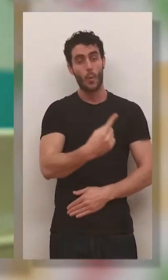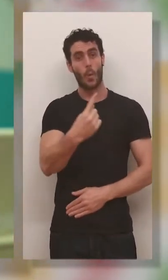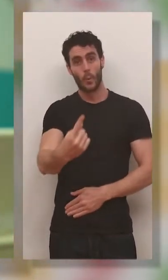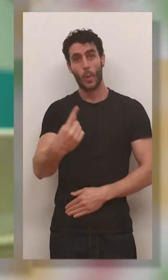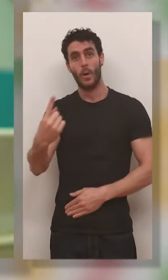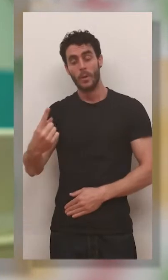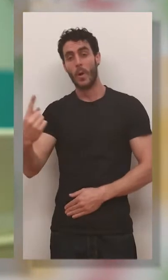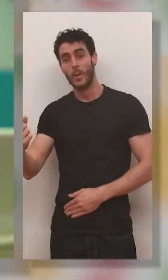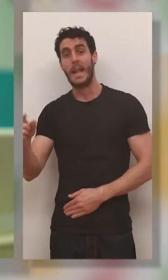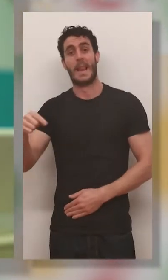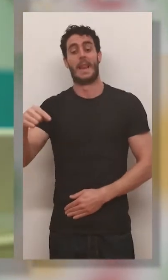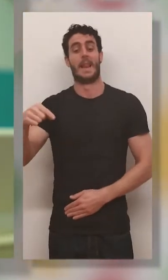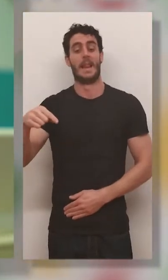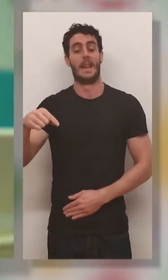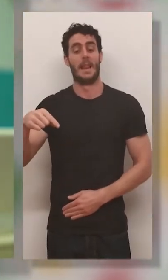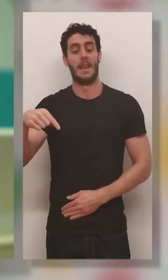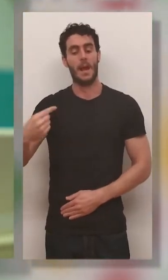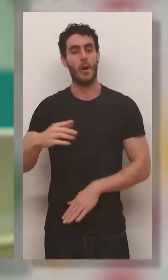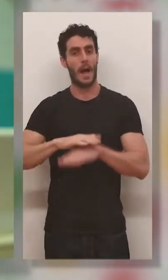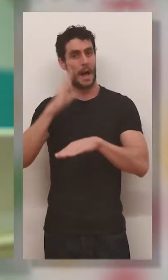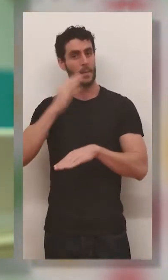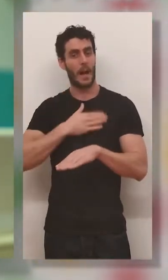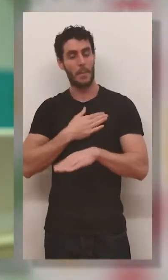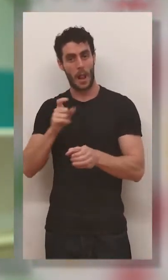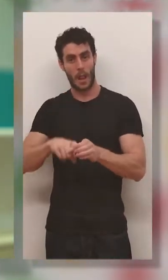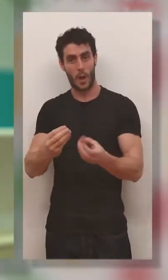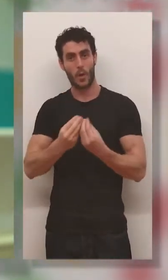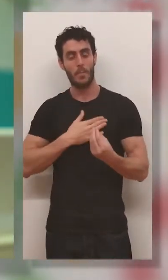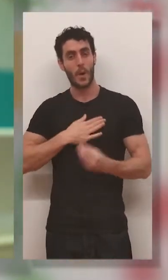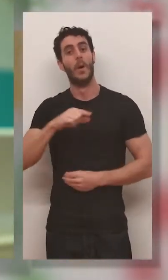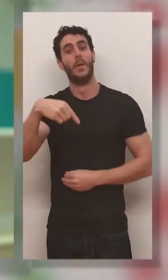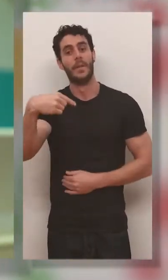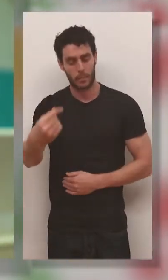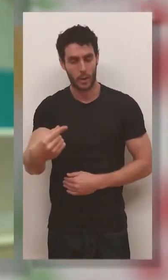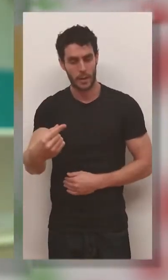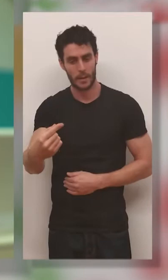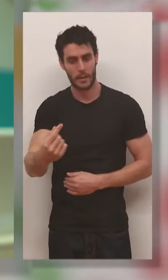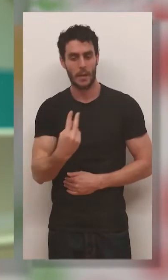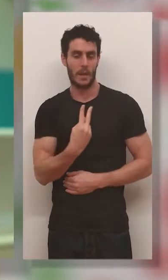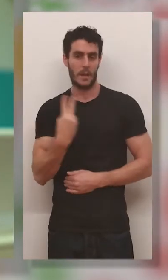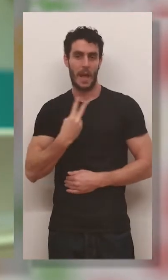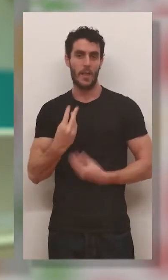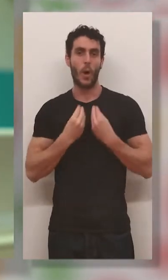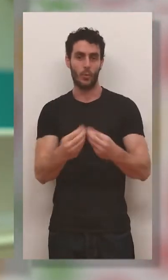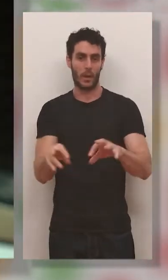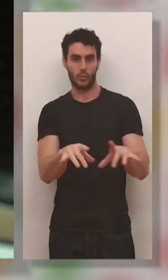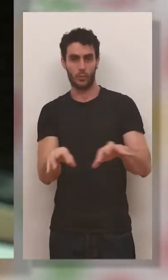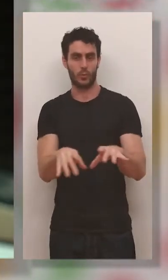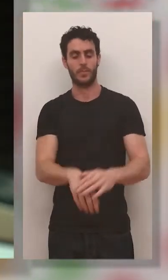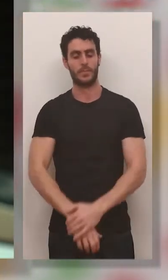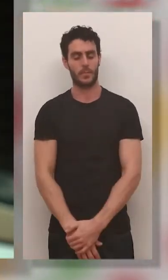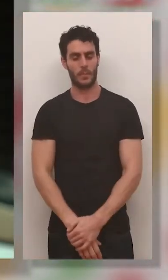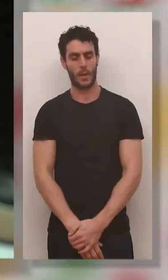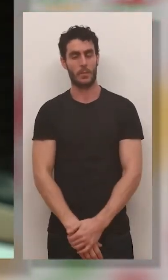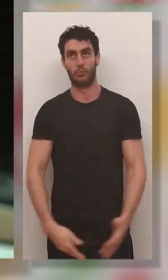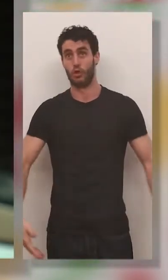y la amiga que se apuntó conmigo después, la tocamos las dos juntas. Pues